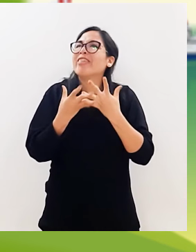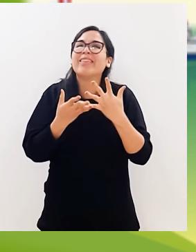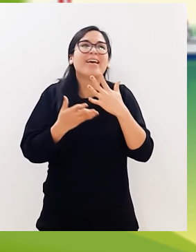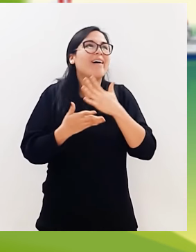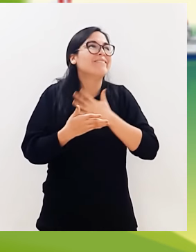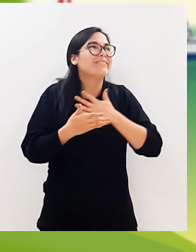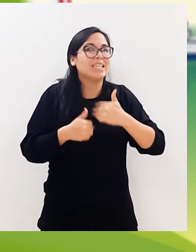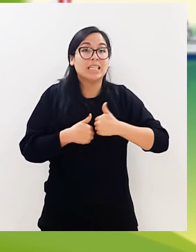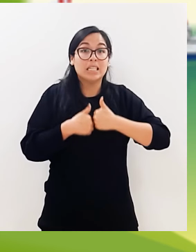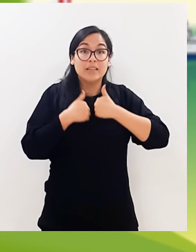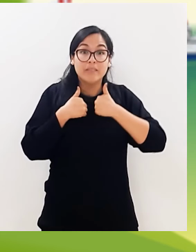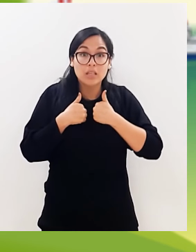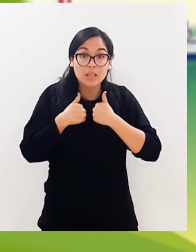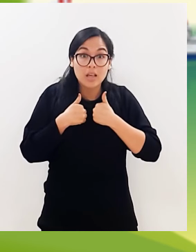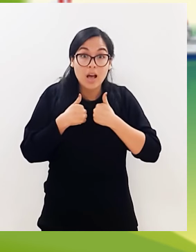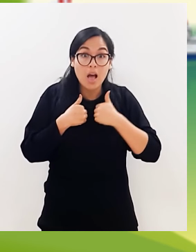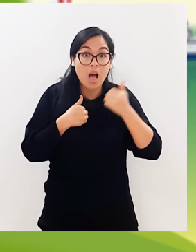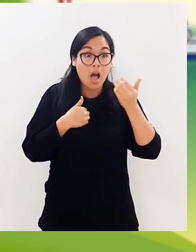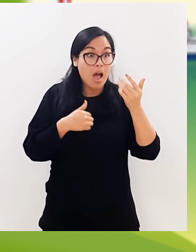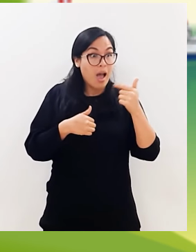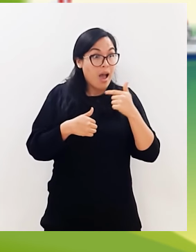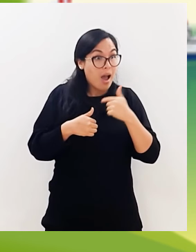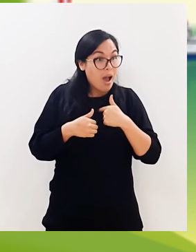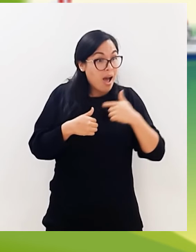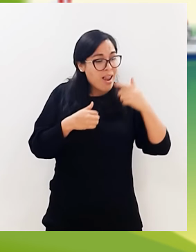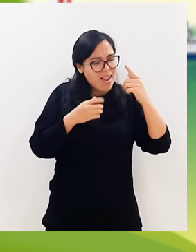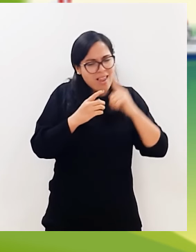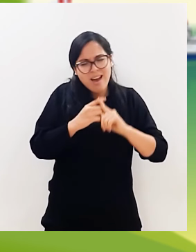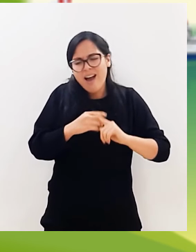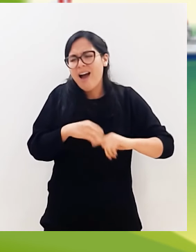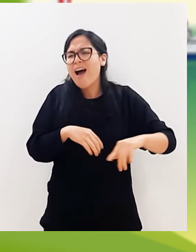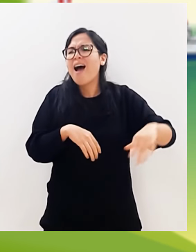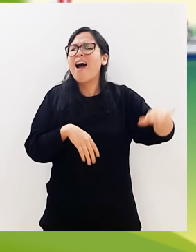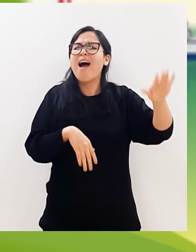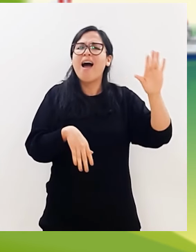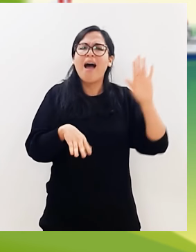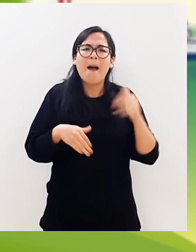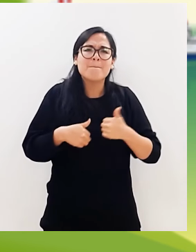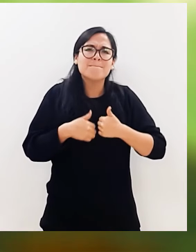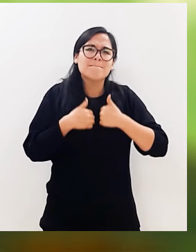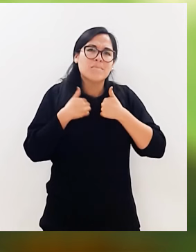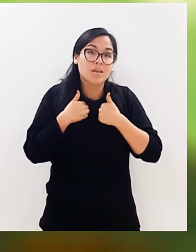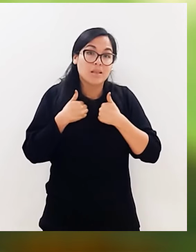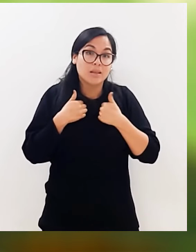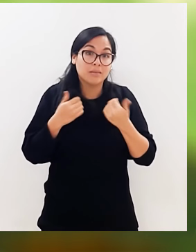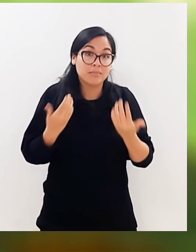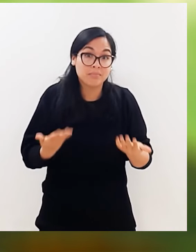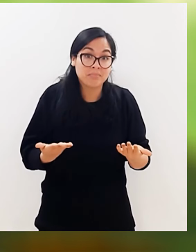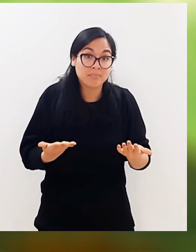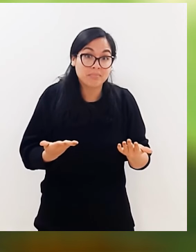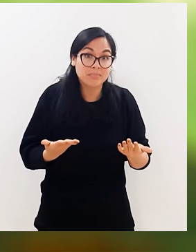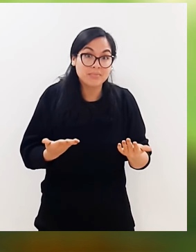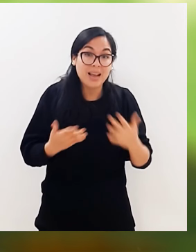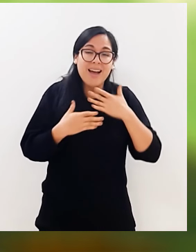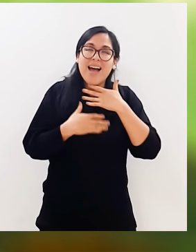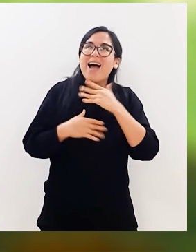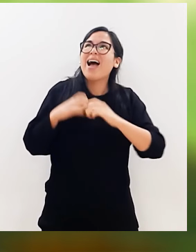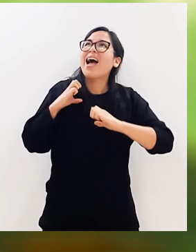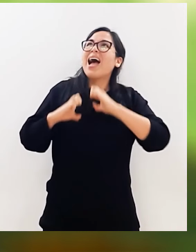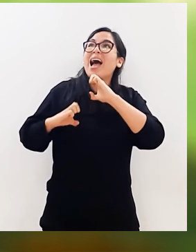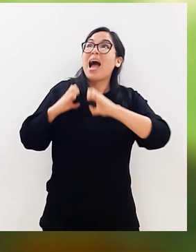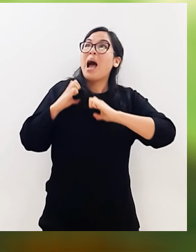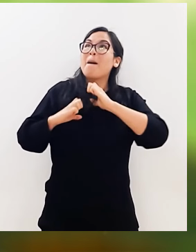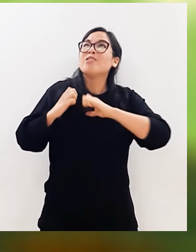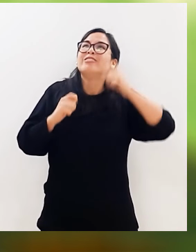mi vida Y mira que ya tengo una larga vida ¡Qué emoción